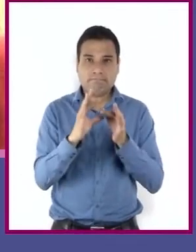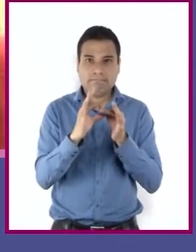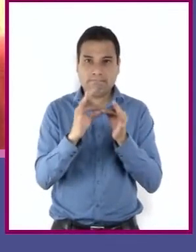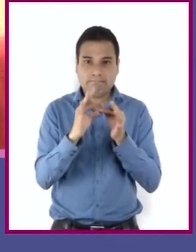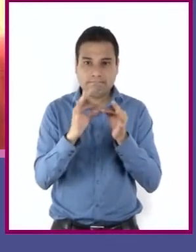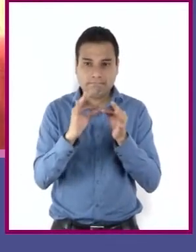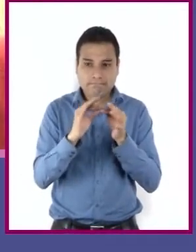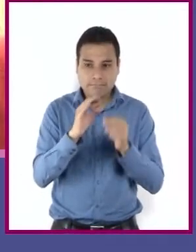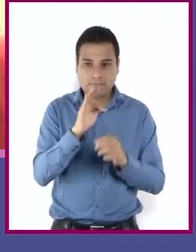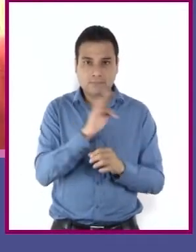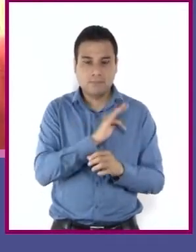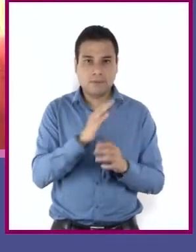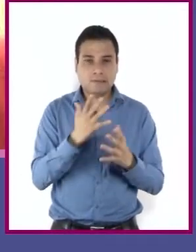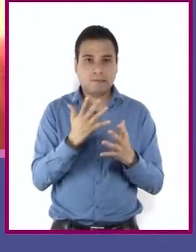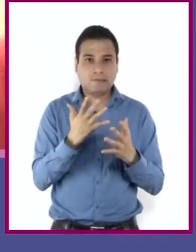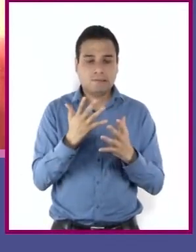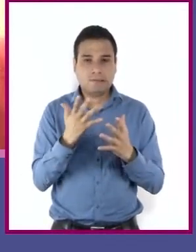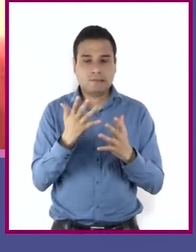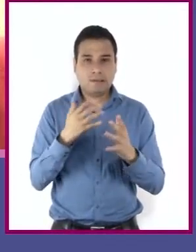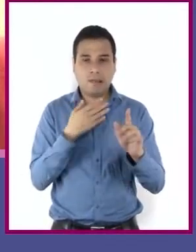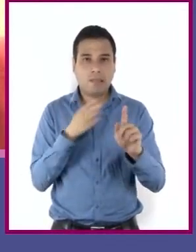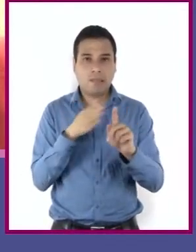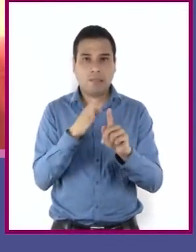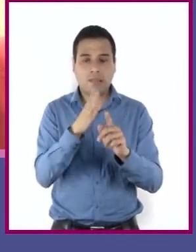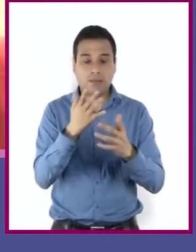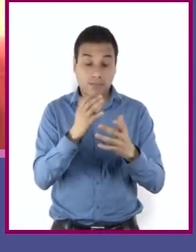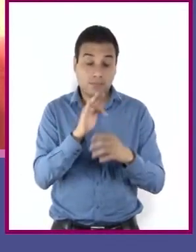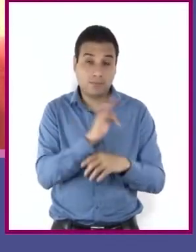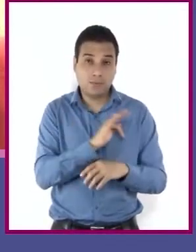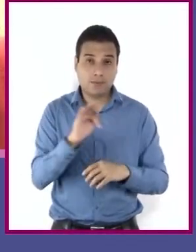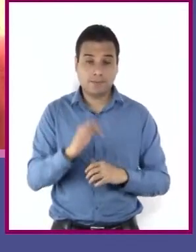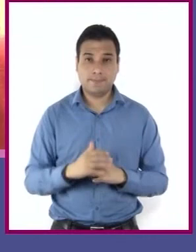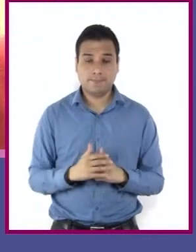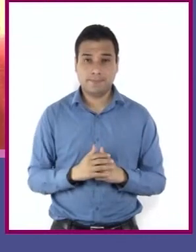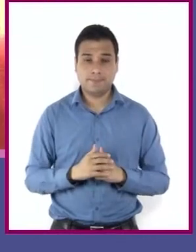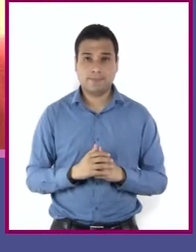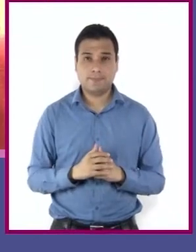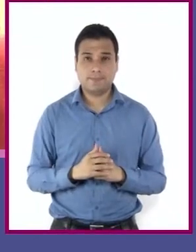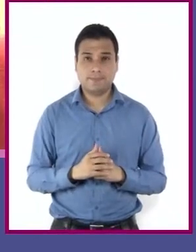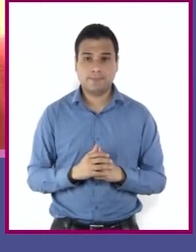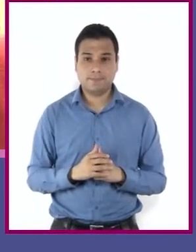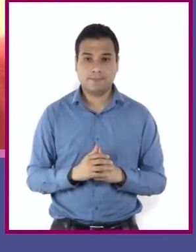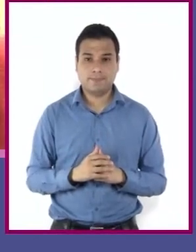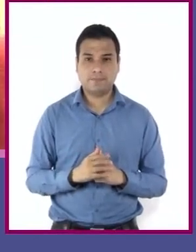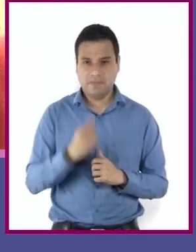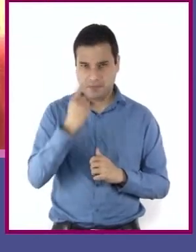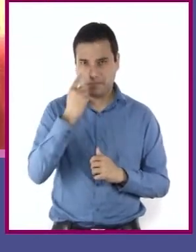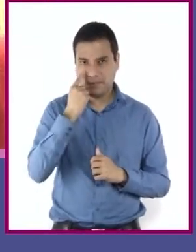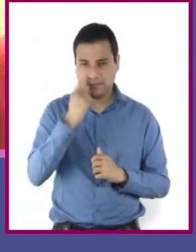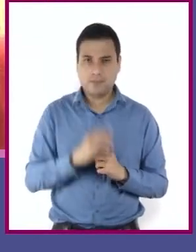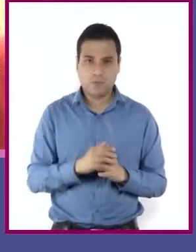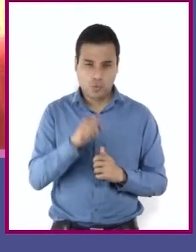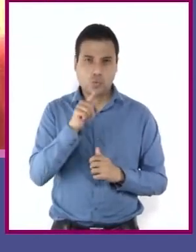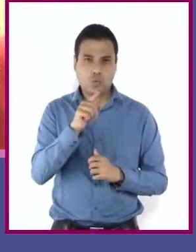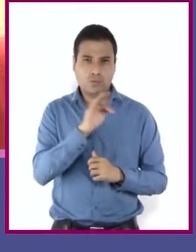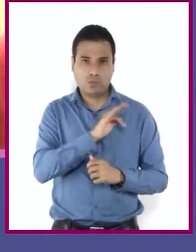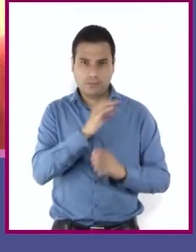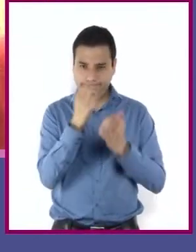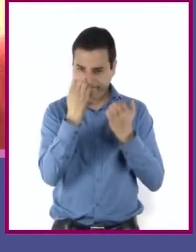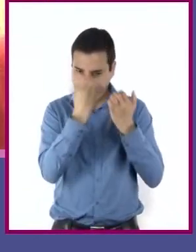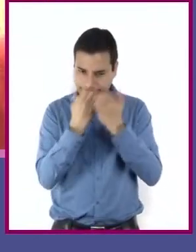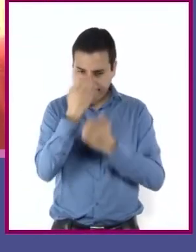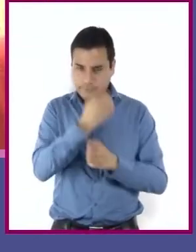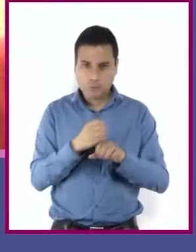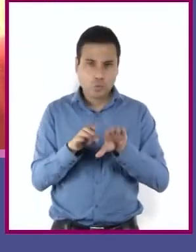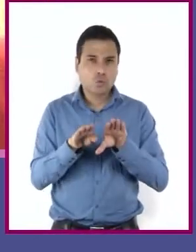perdamos por completo la noción de qué es lo que hicimos mientras estuvimos ahí. Algunas preguntas que pueden plantearse para iniciar el